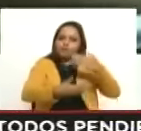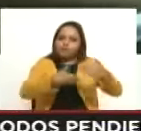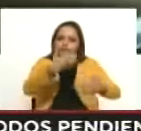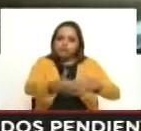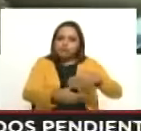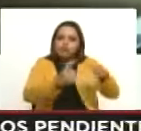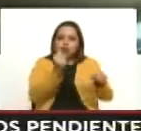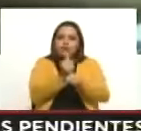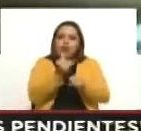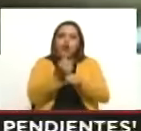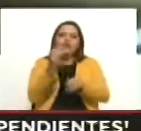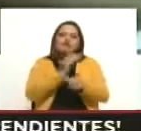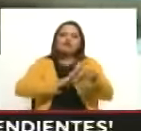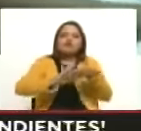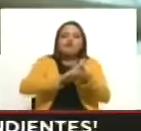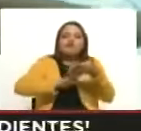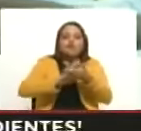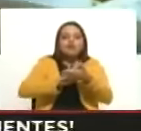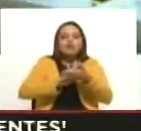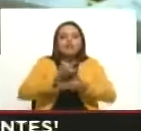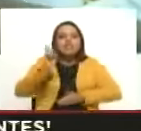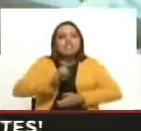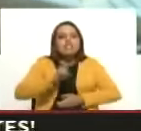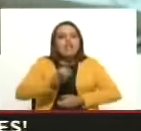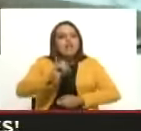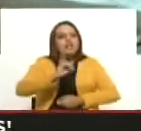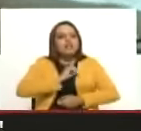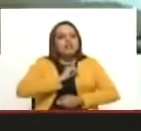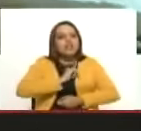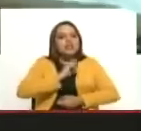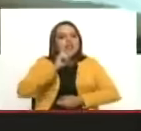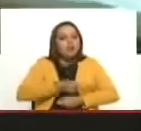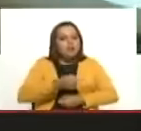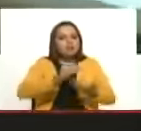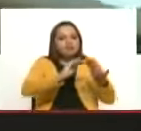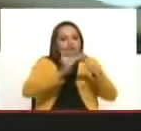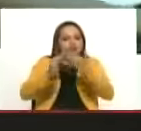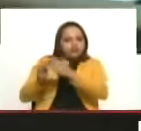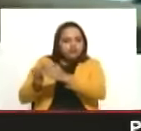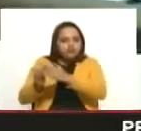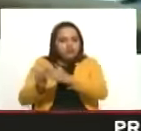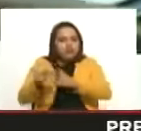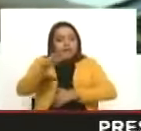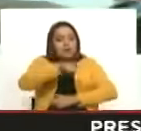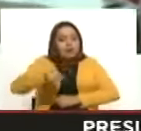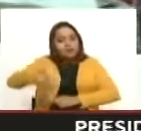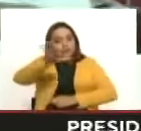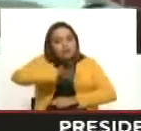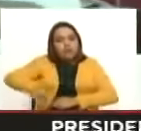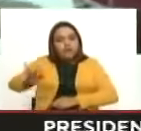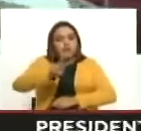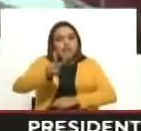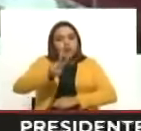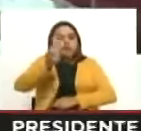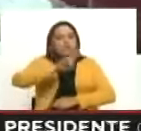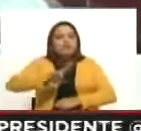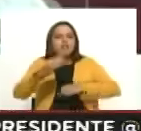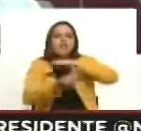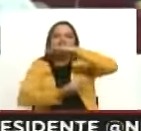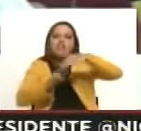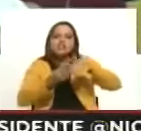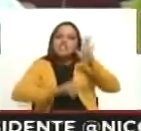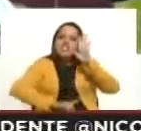las necesidades individuales y colectivas de los venezolanos y venezolanas, sobre las bases de un